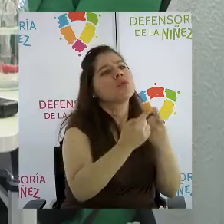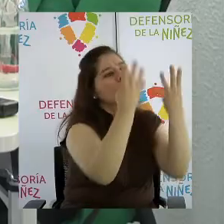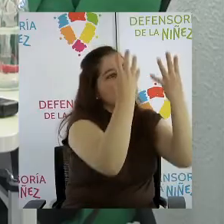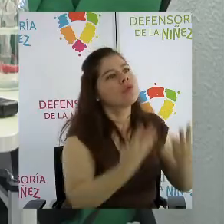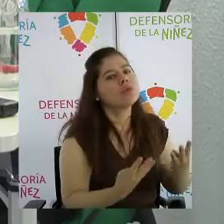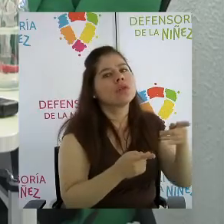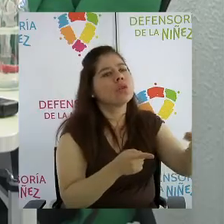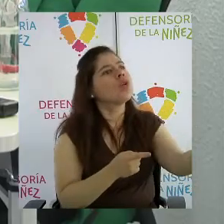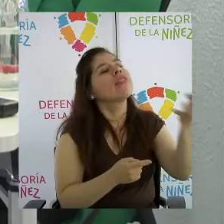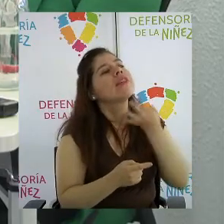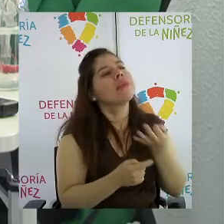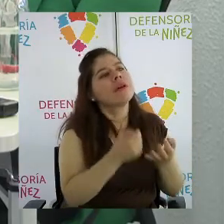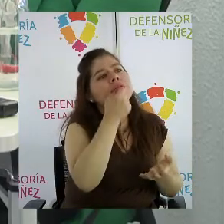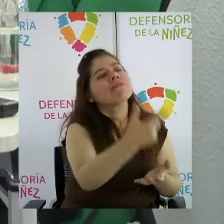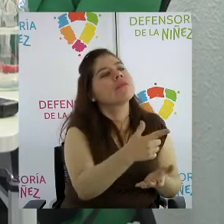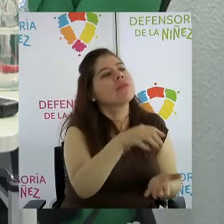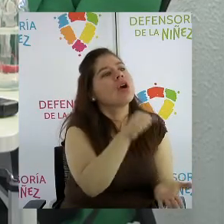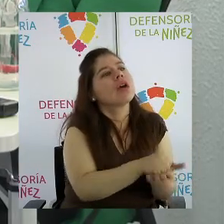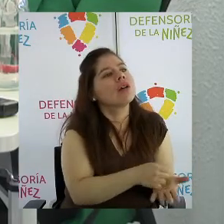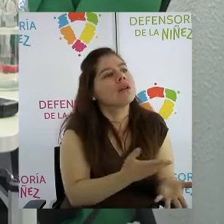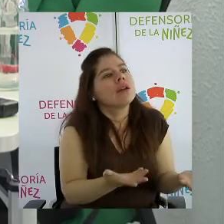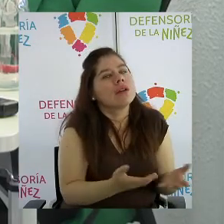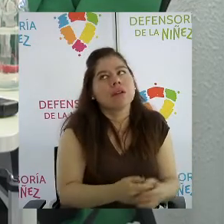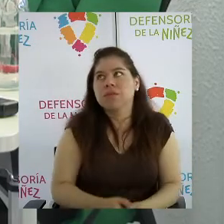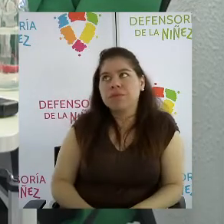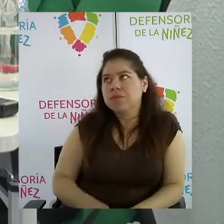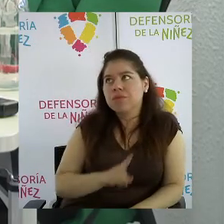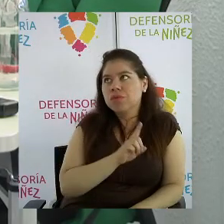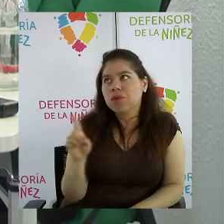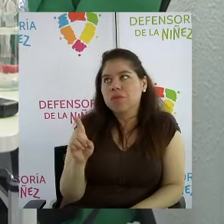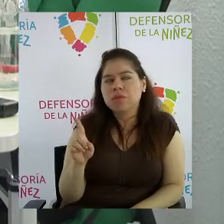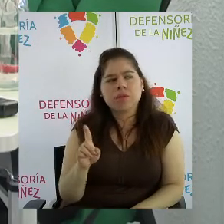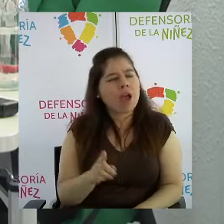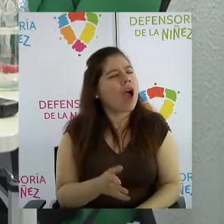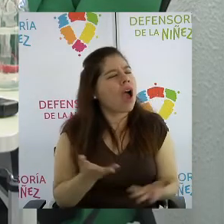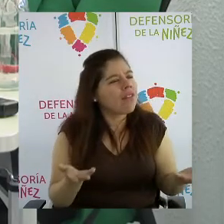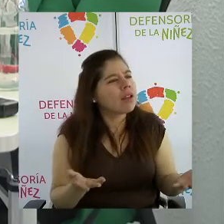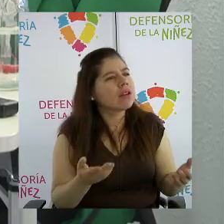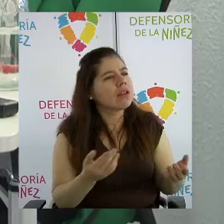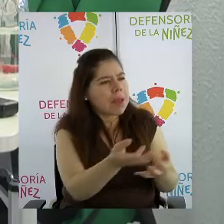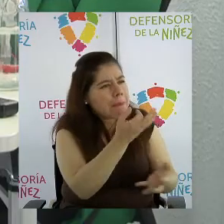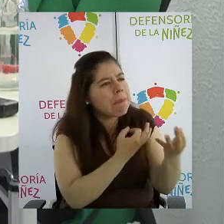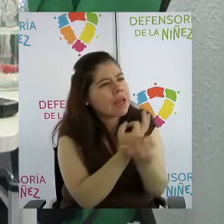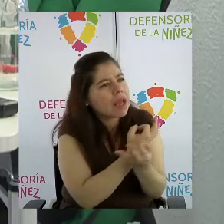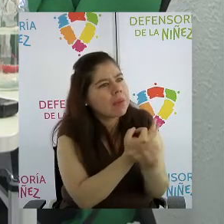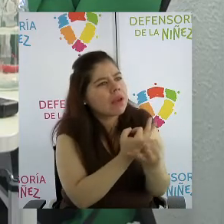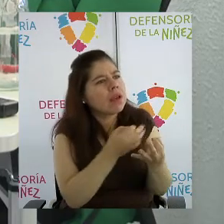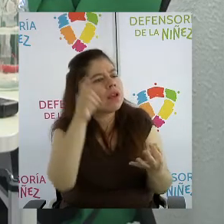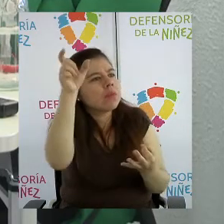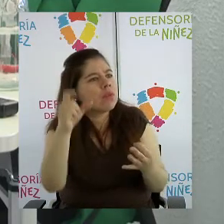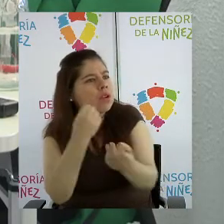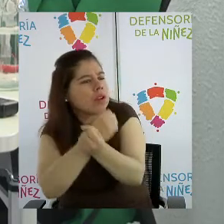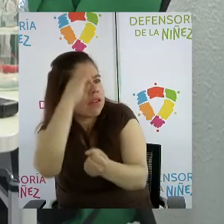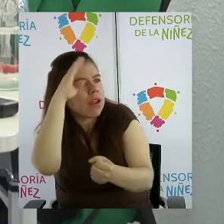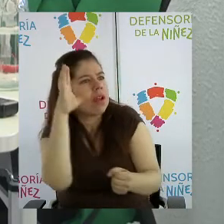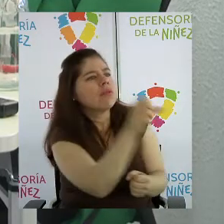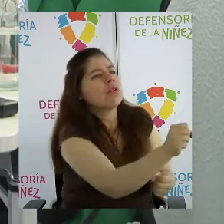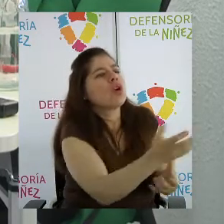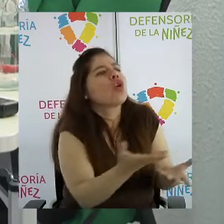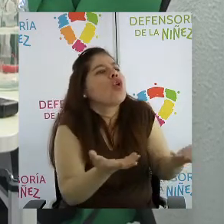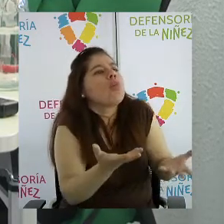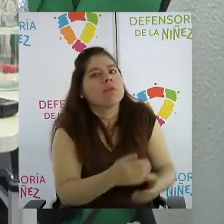que denunciar, y me dice que no. Pero cuando yo le digo que me describa su detención, me dice que el personal policial le pega